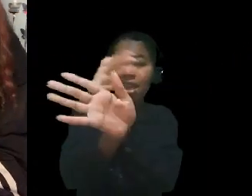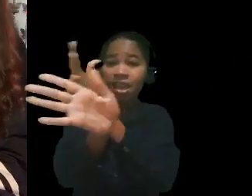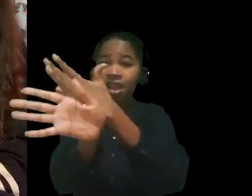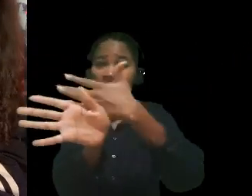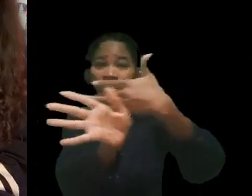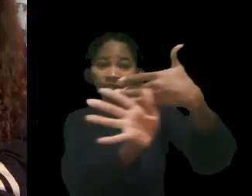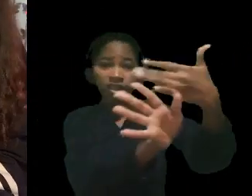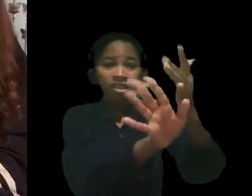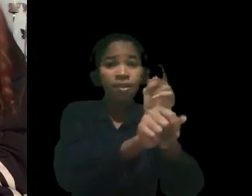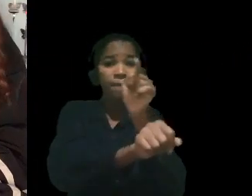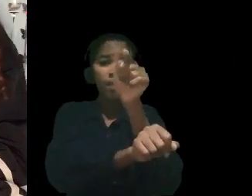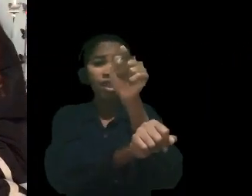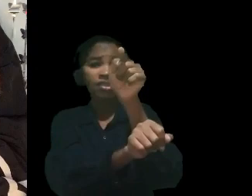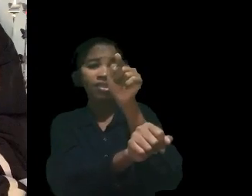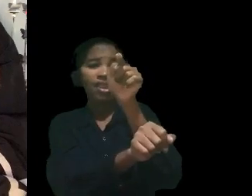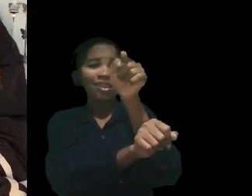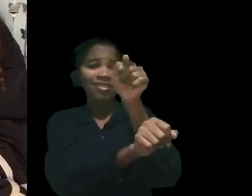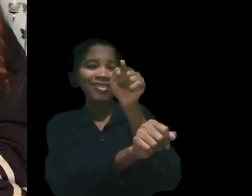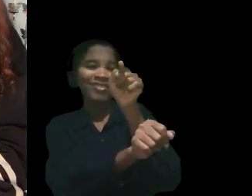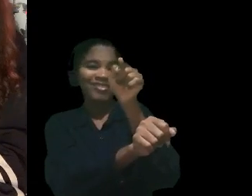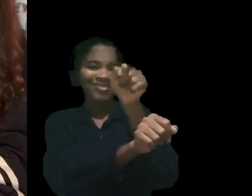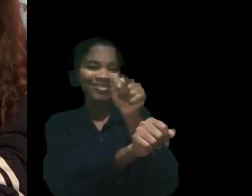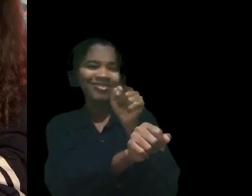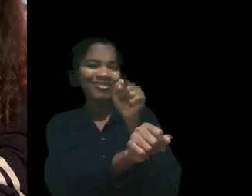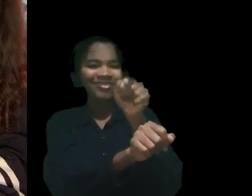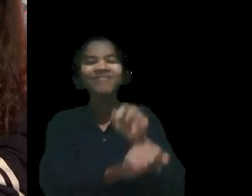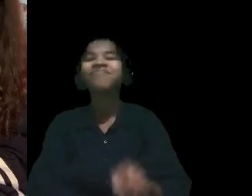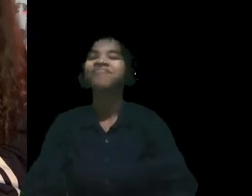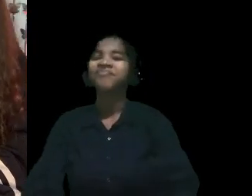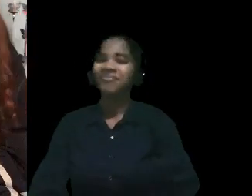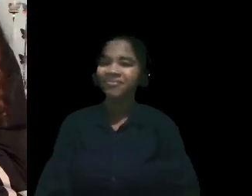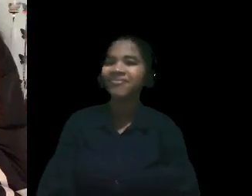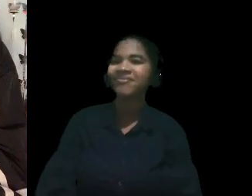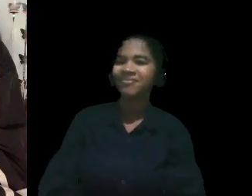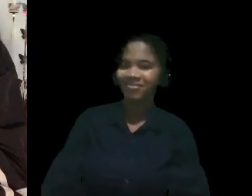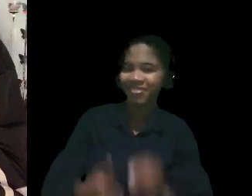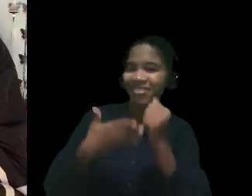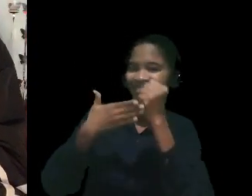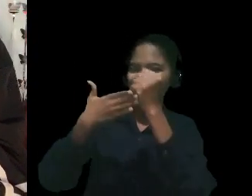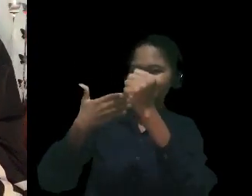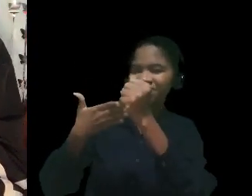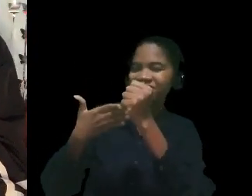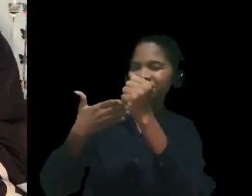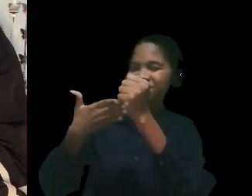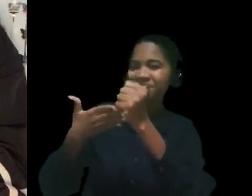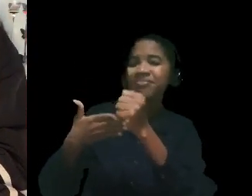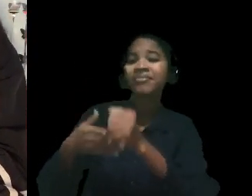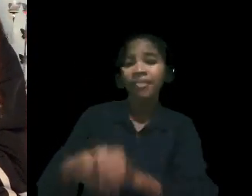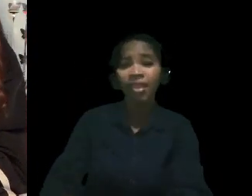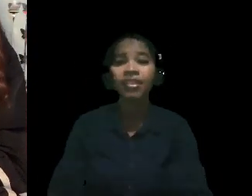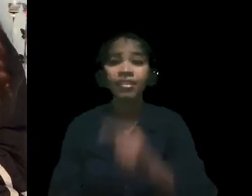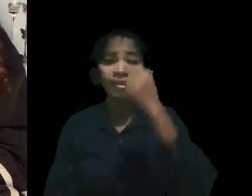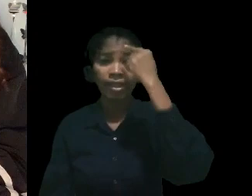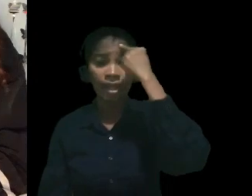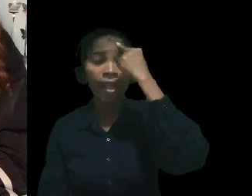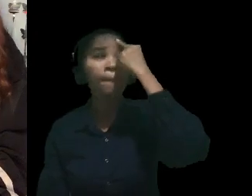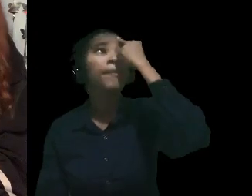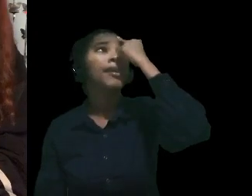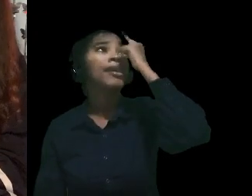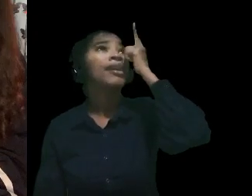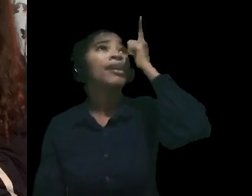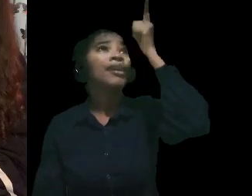el aire depende de ti. Te ayudará, vale